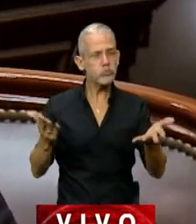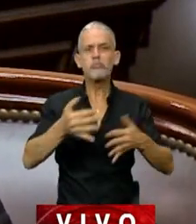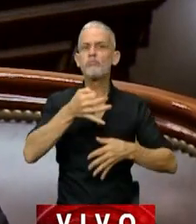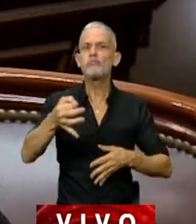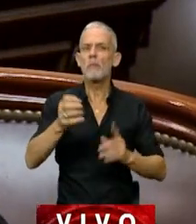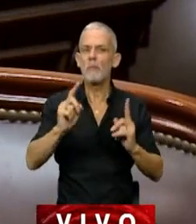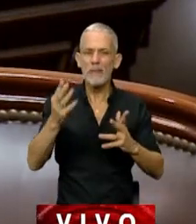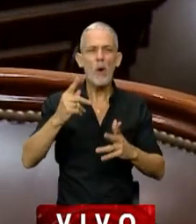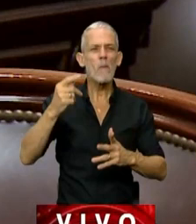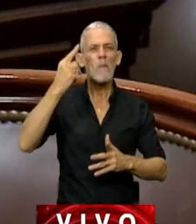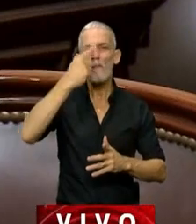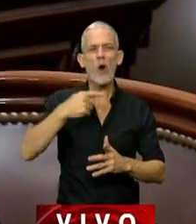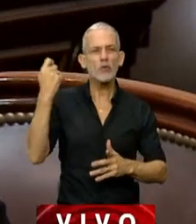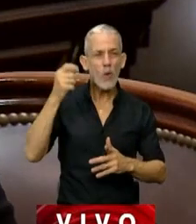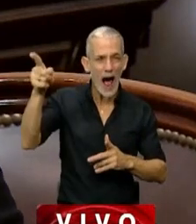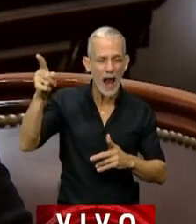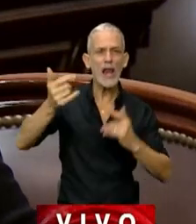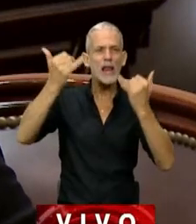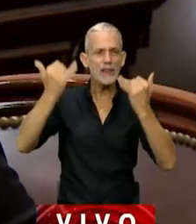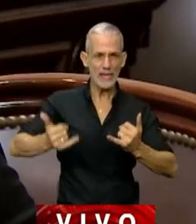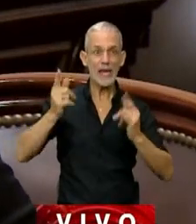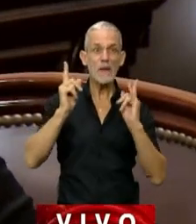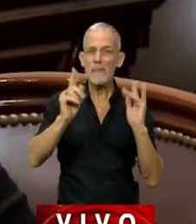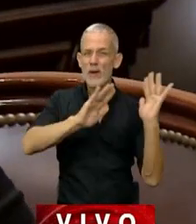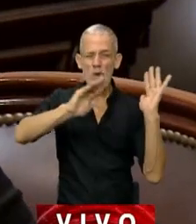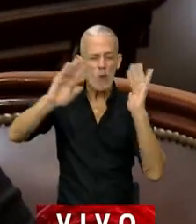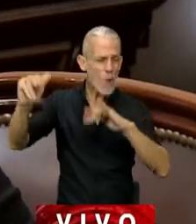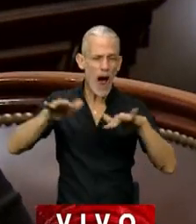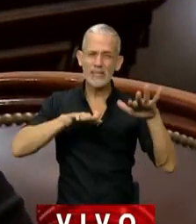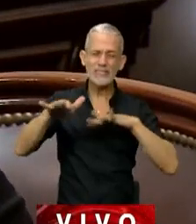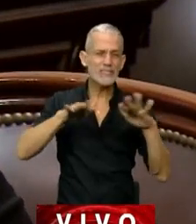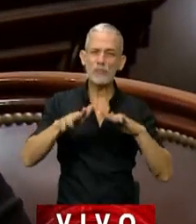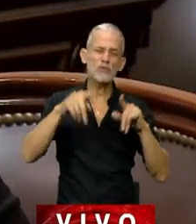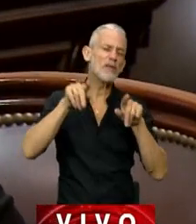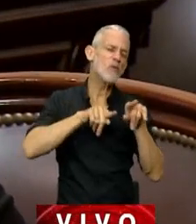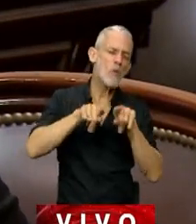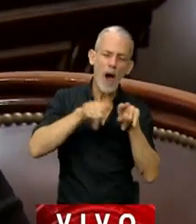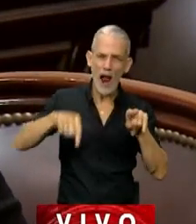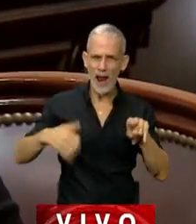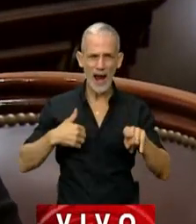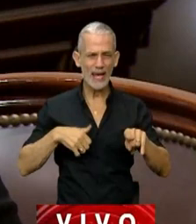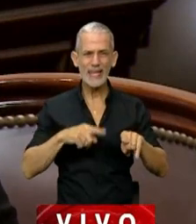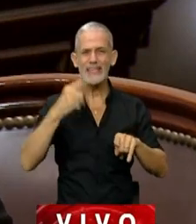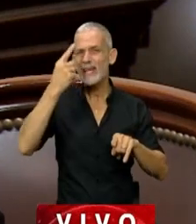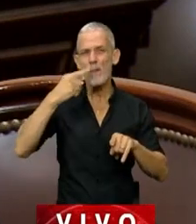presidente, Portugal tiene, con estas mismas circunstancias que tenemos